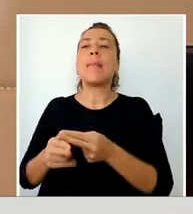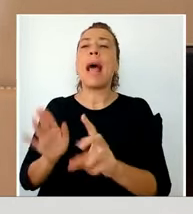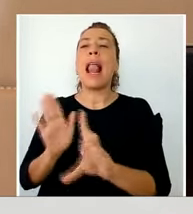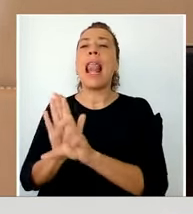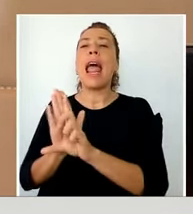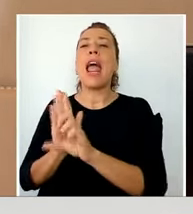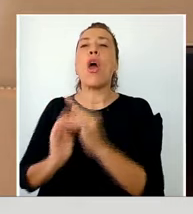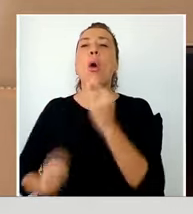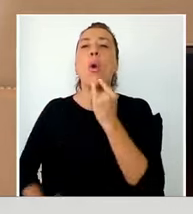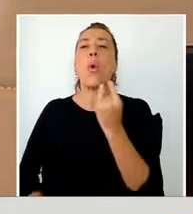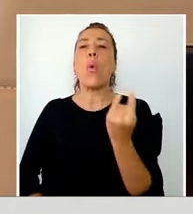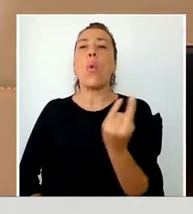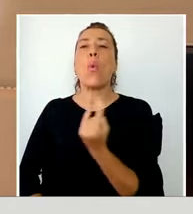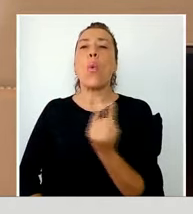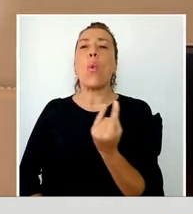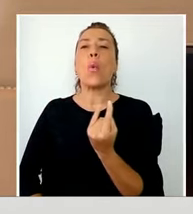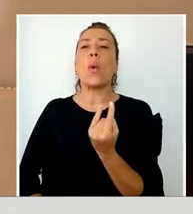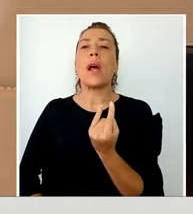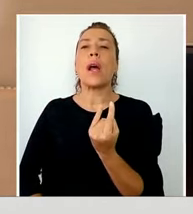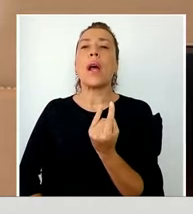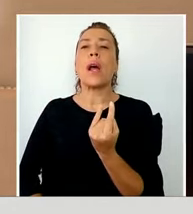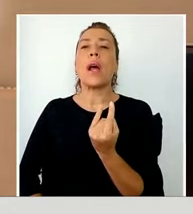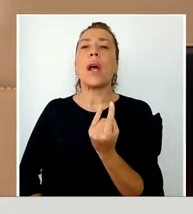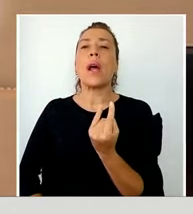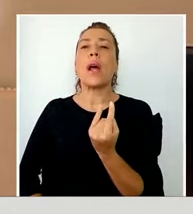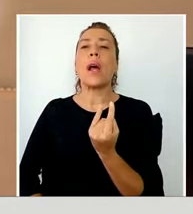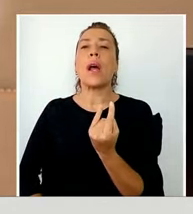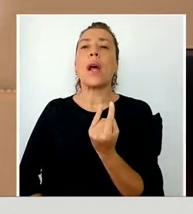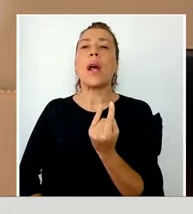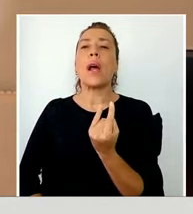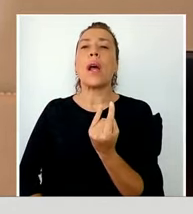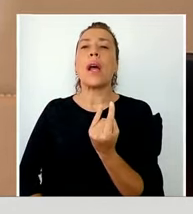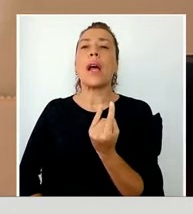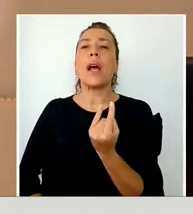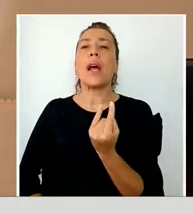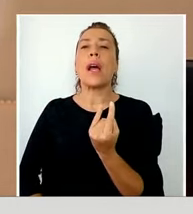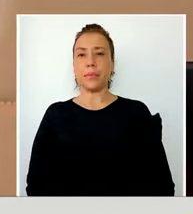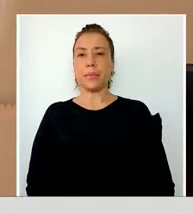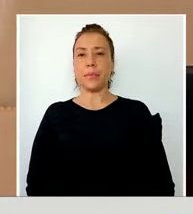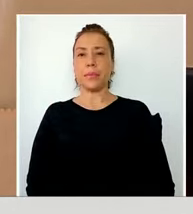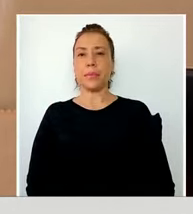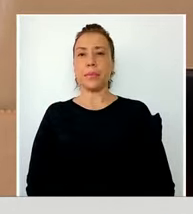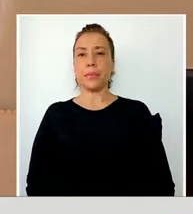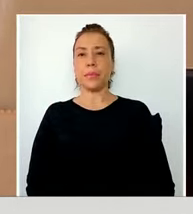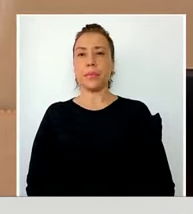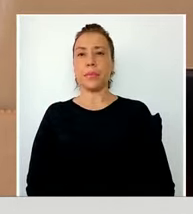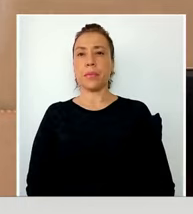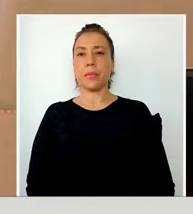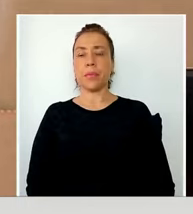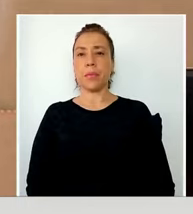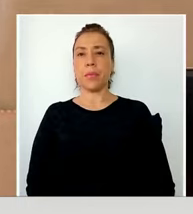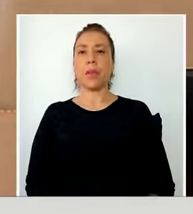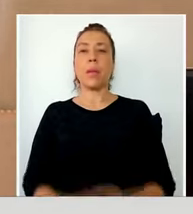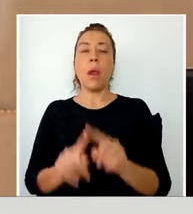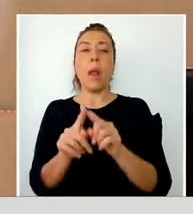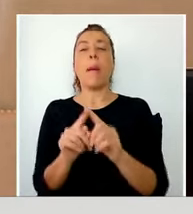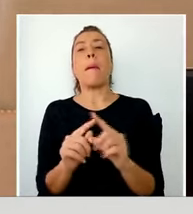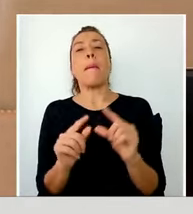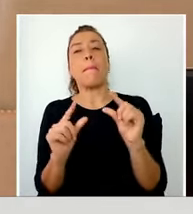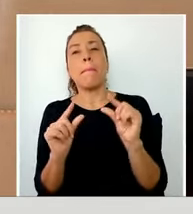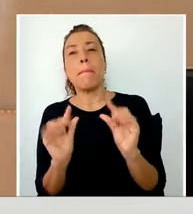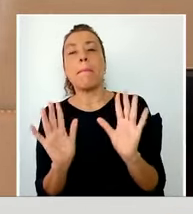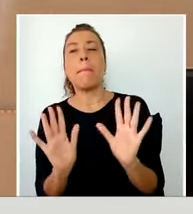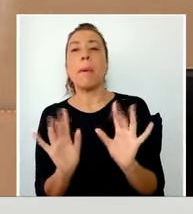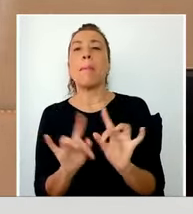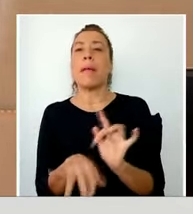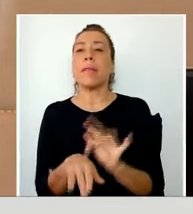que es aquella que las personas más modestas más vulnerables incluso gente